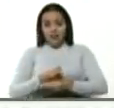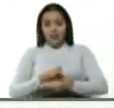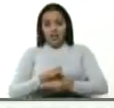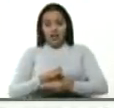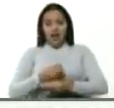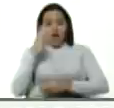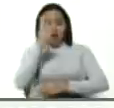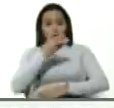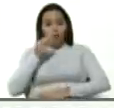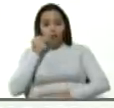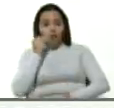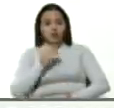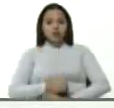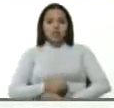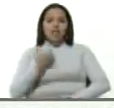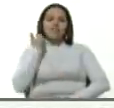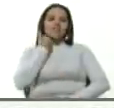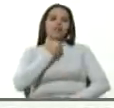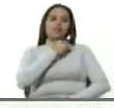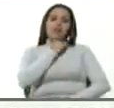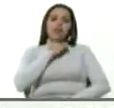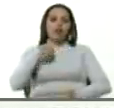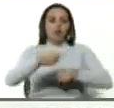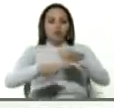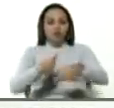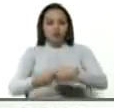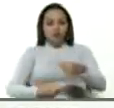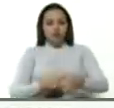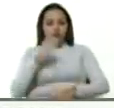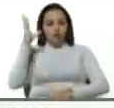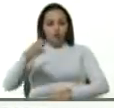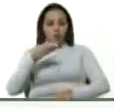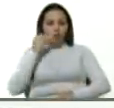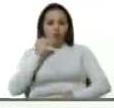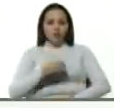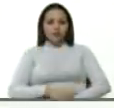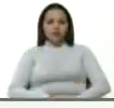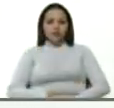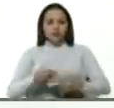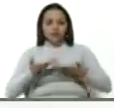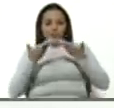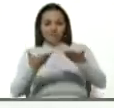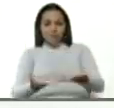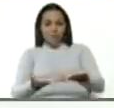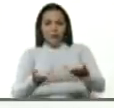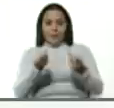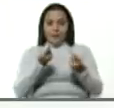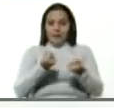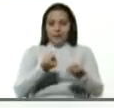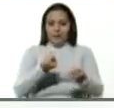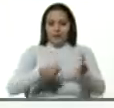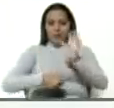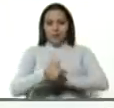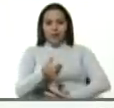las enfermedades que esto causa. Nada más y nada menos le dio ingresos por un monto de